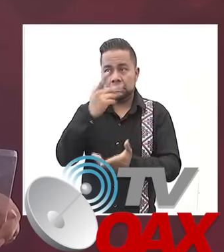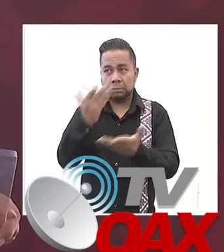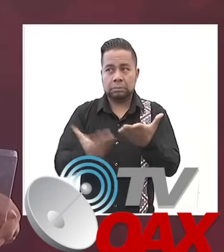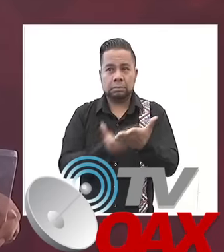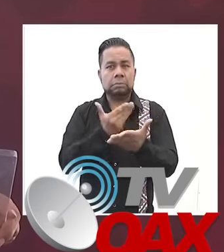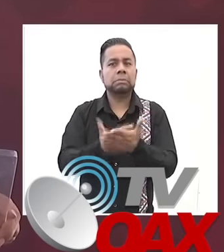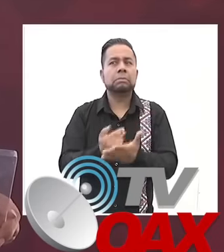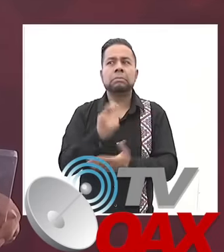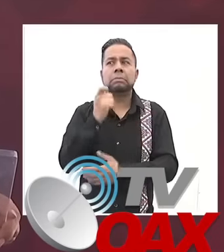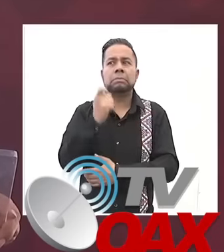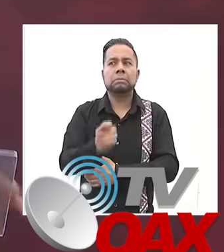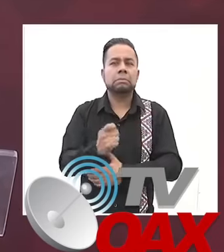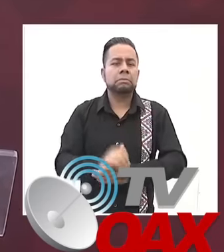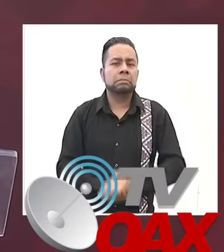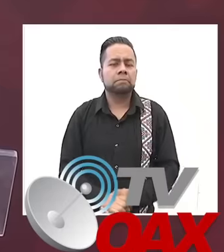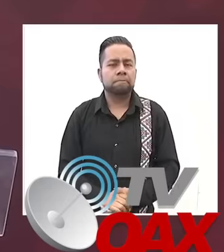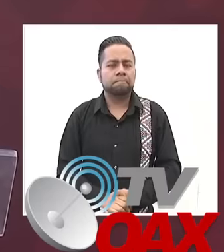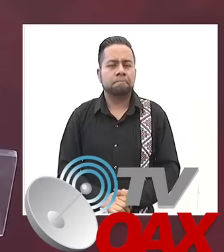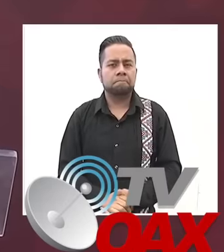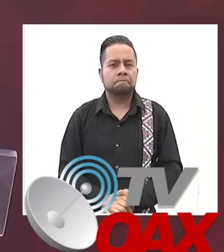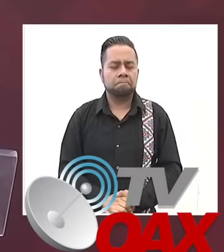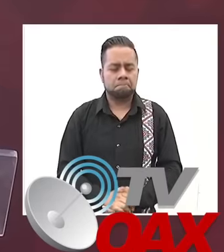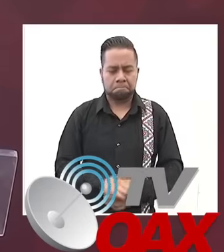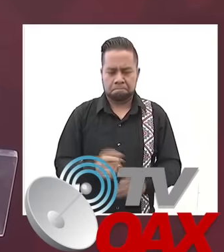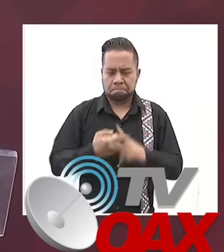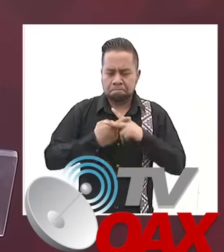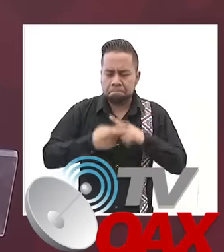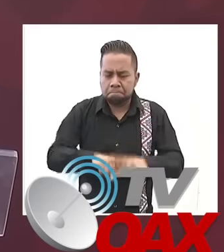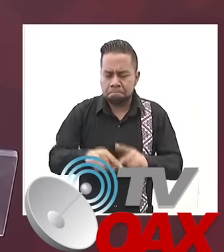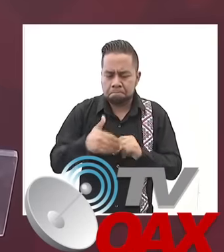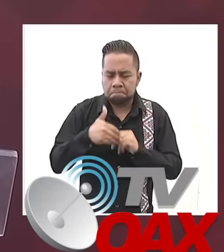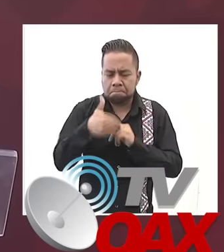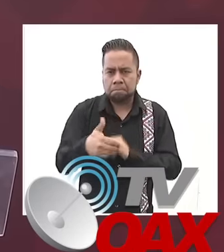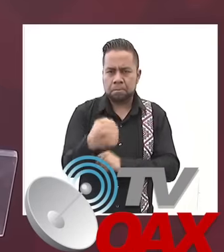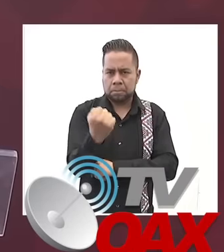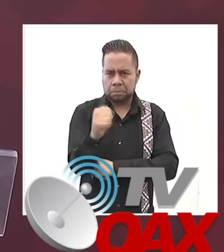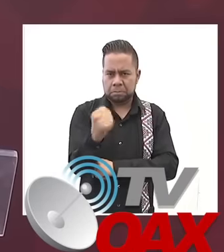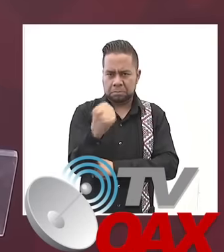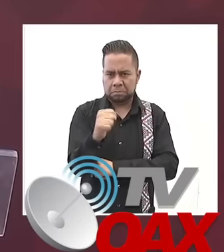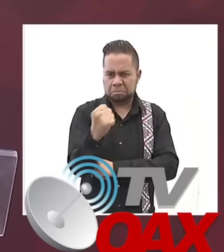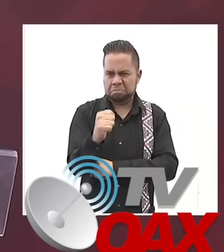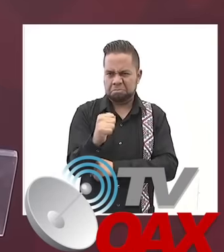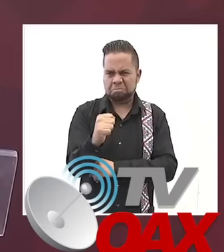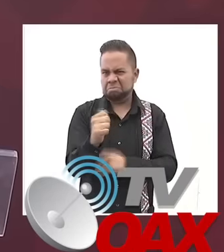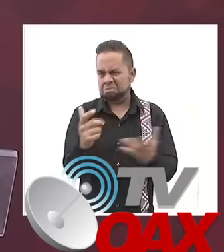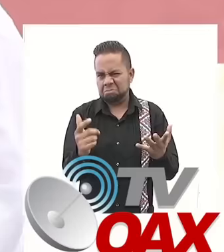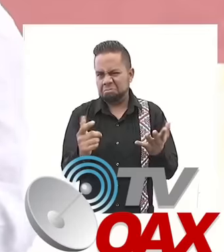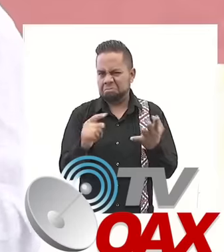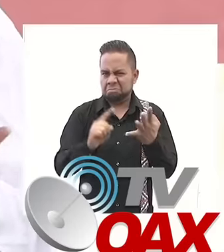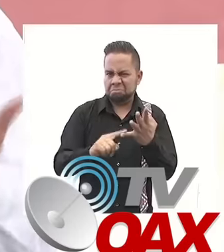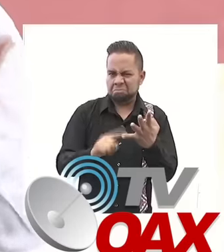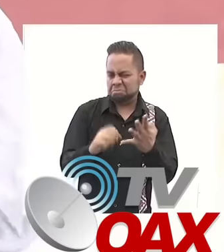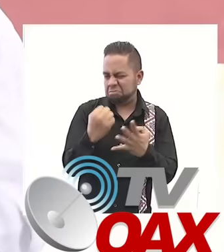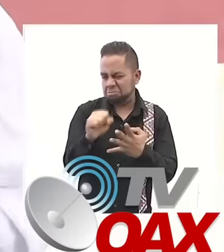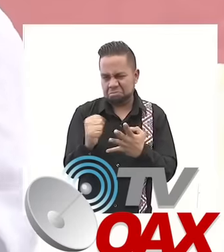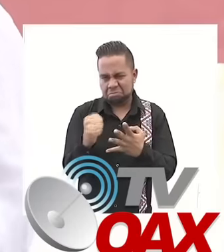una propuesta de que a partir de septiembre, finales de septiembre,